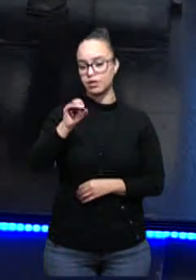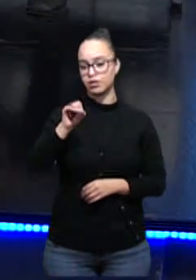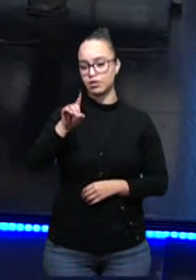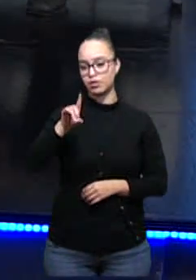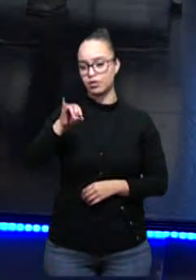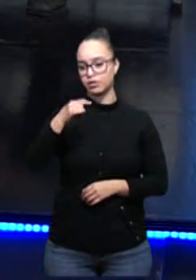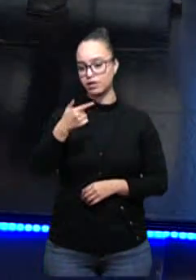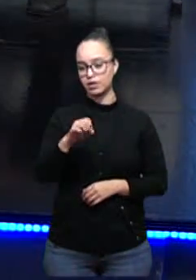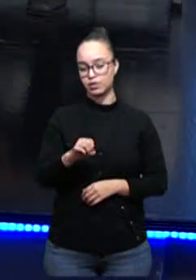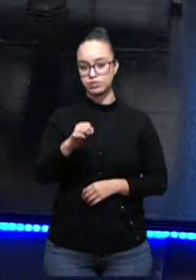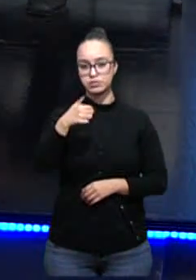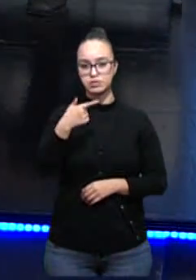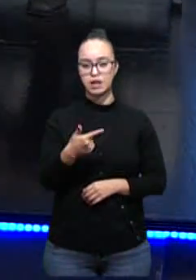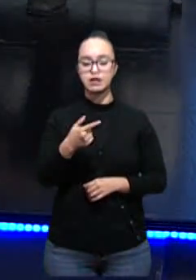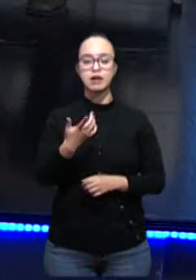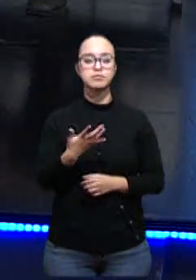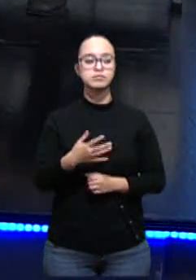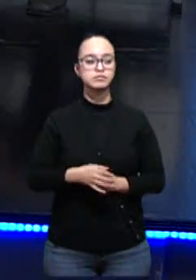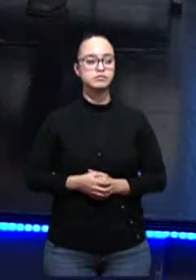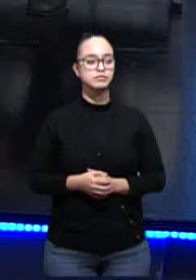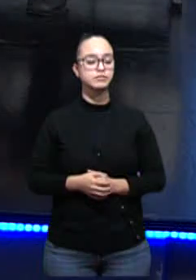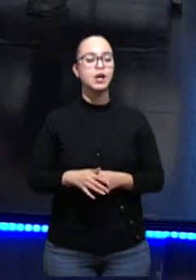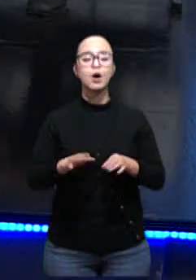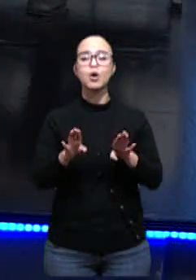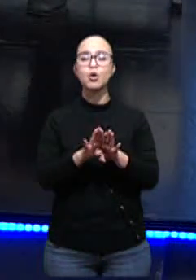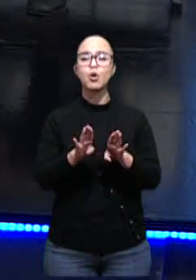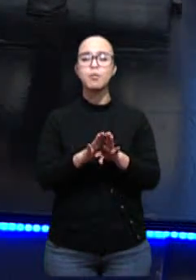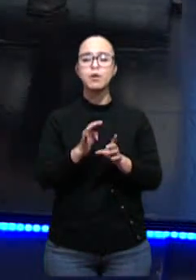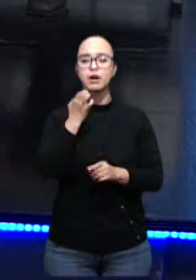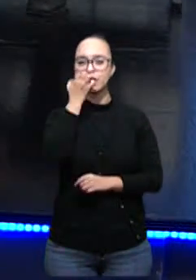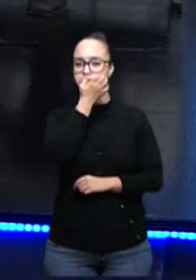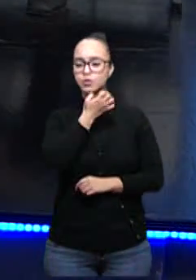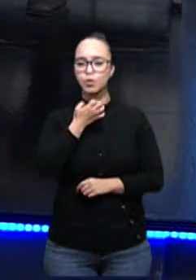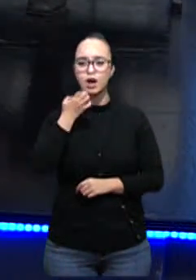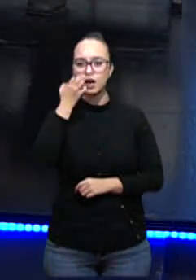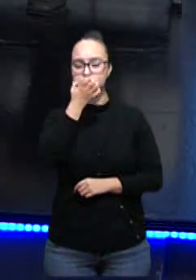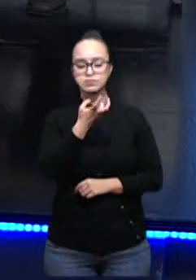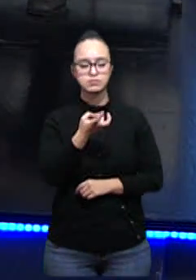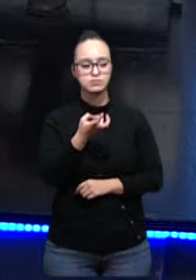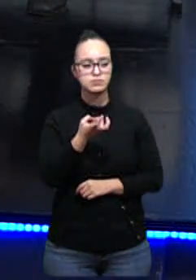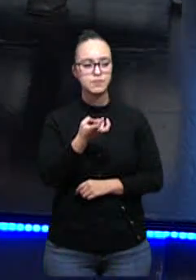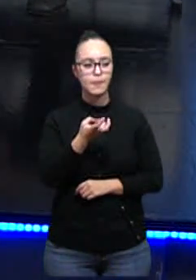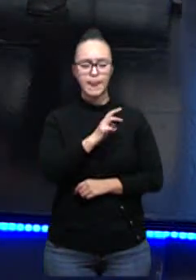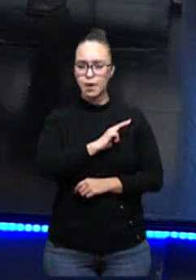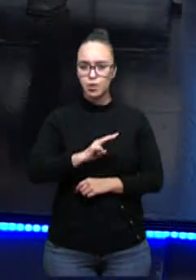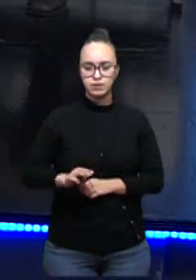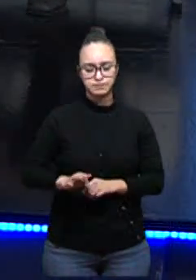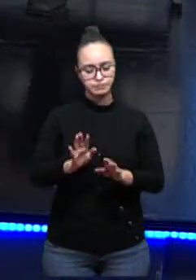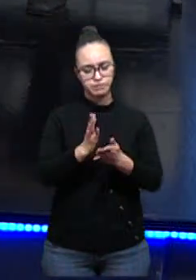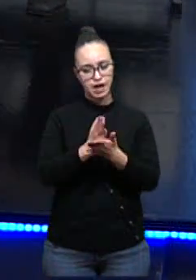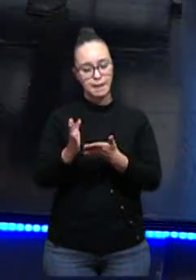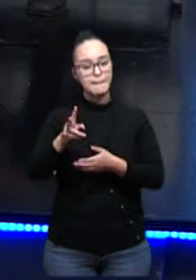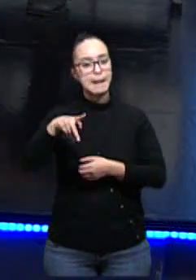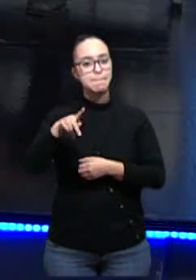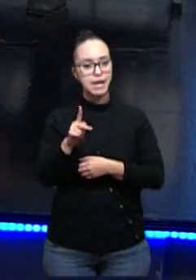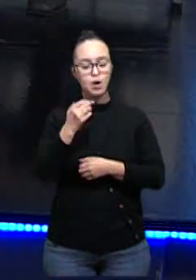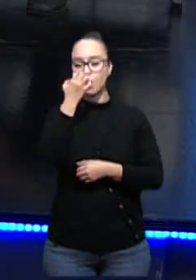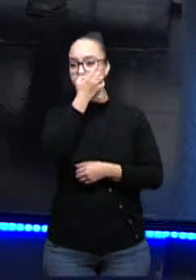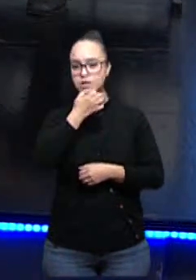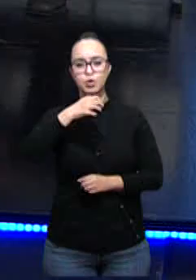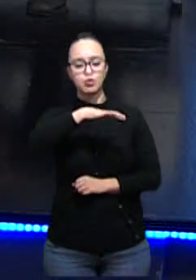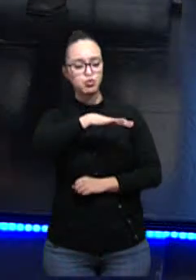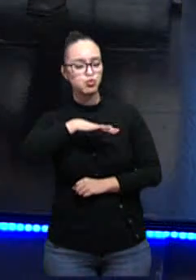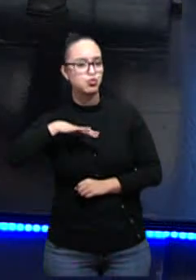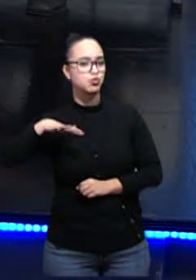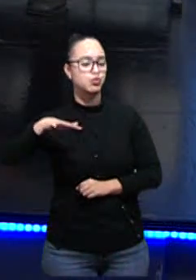de código 7 acerca de cómo hay planteles, y ahorita no estamos refiriéndonos a los municipales, pero de manera general en la entidad, que